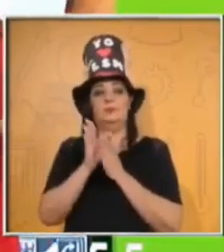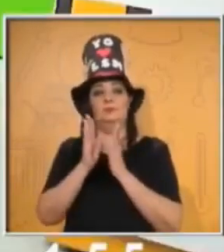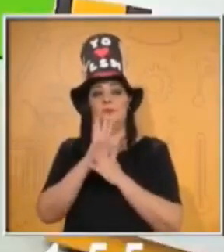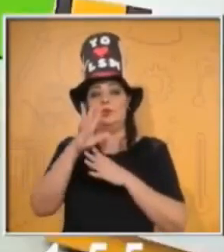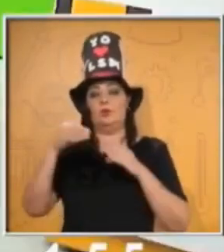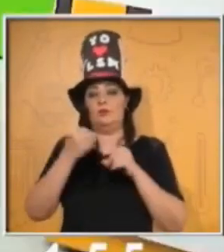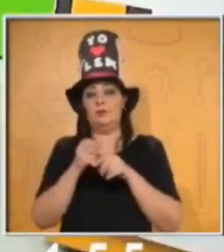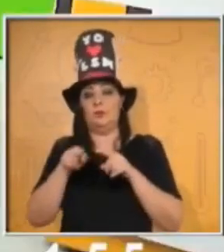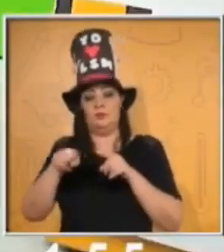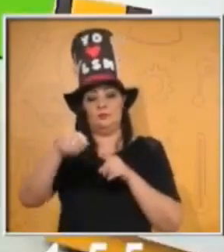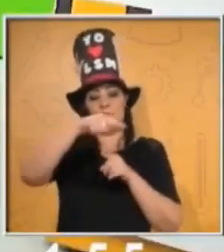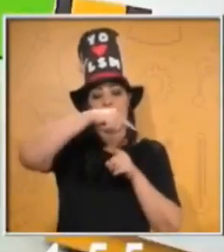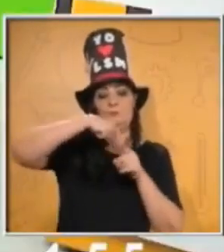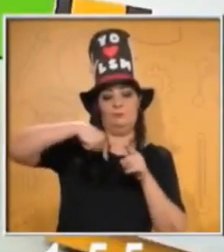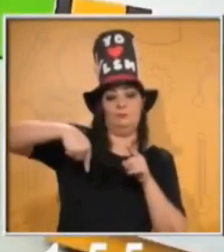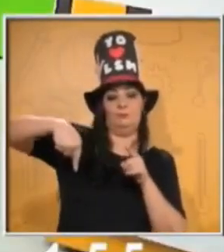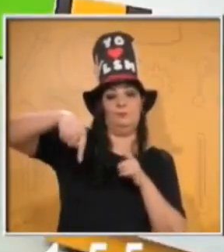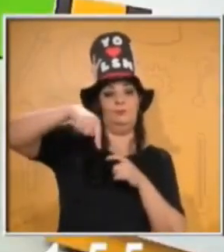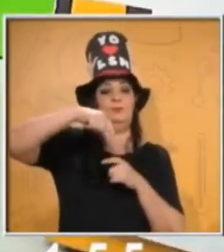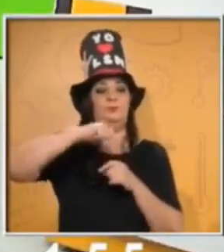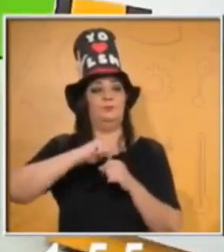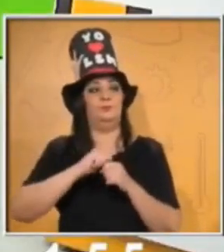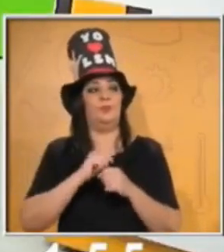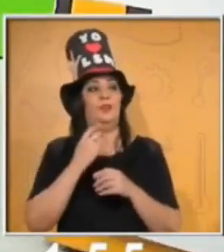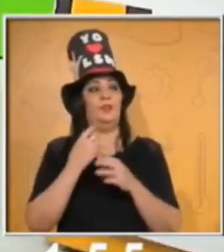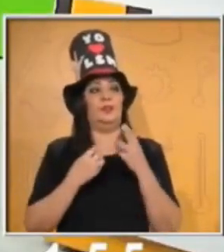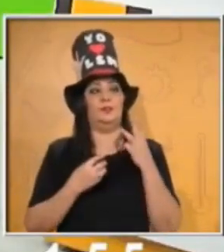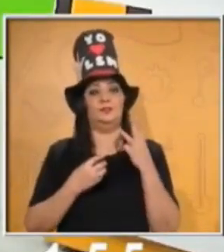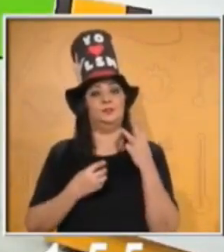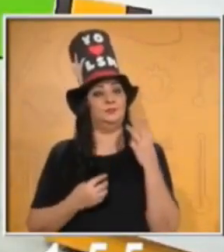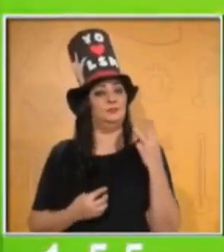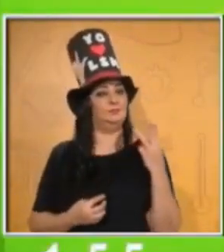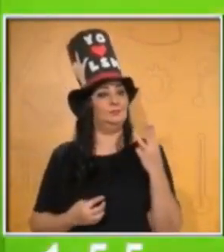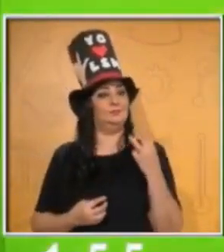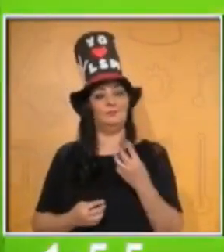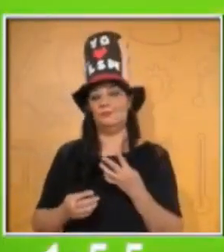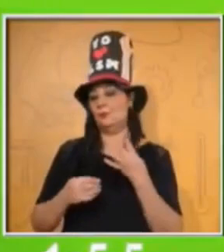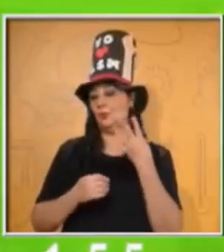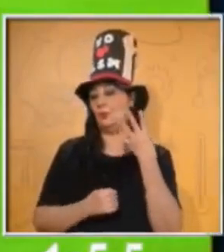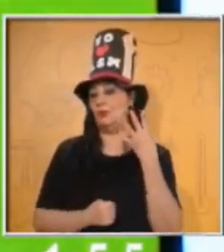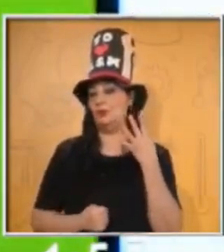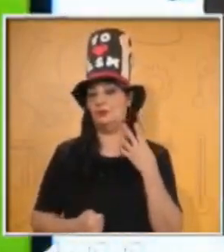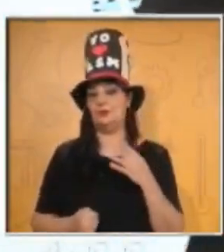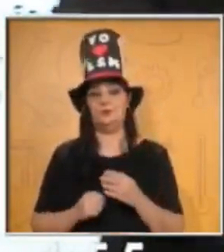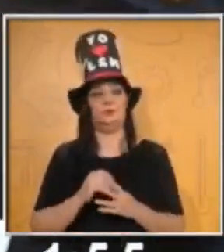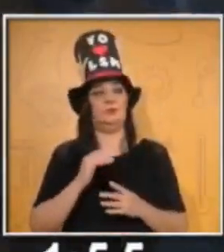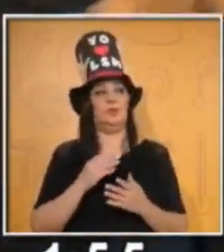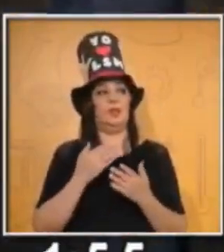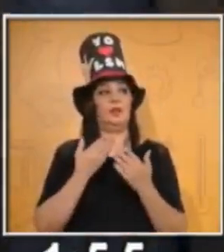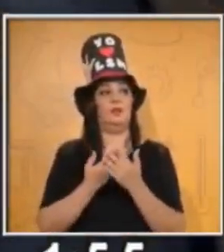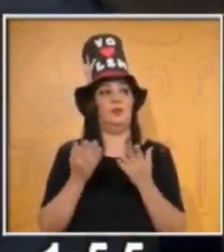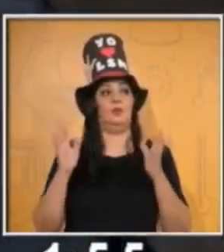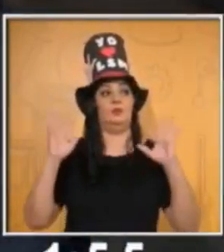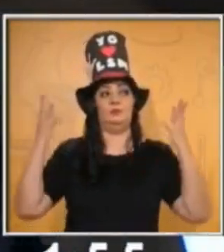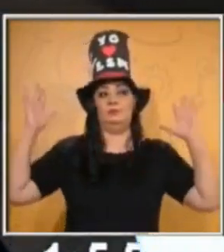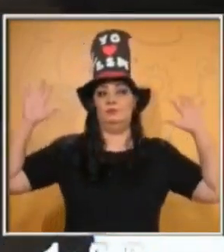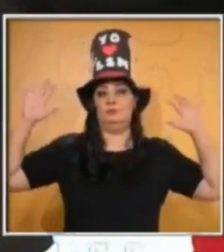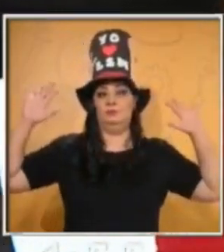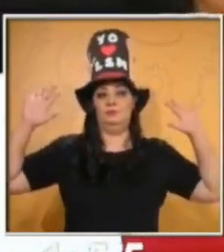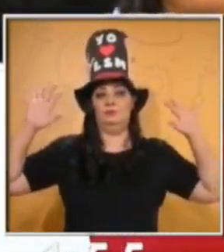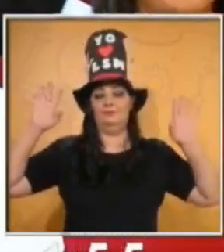1, 2, 3. Levantamos las manos al final.